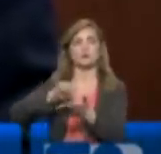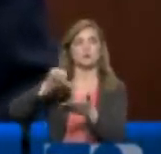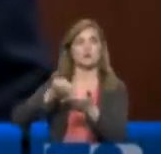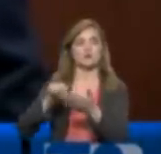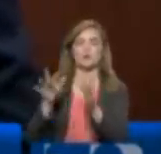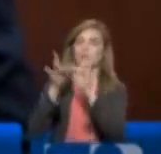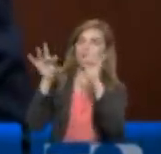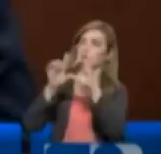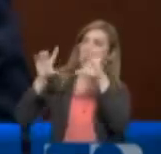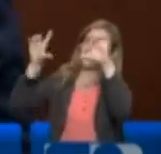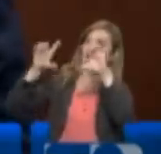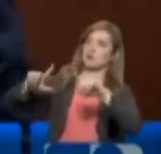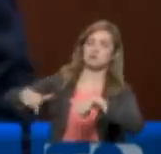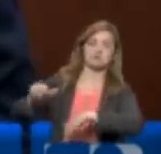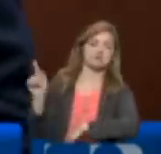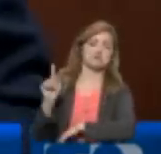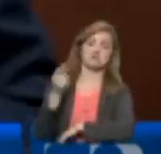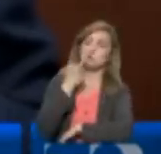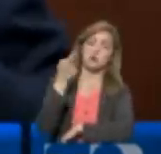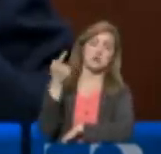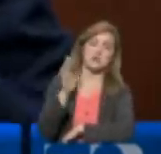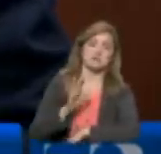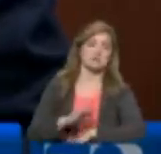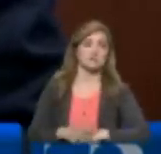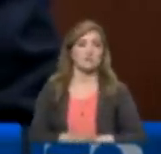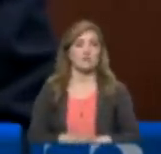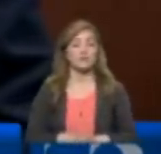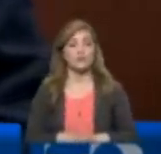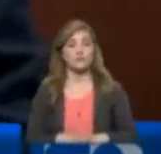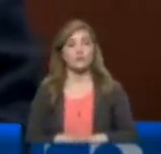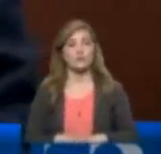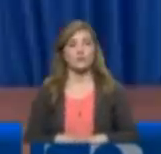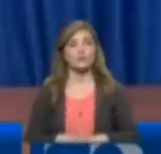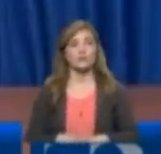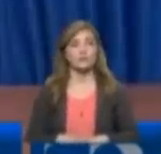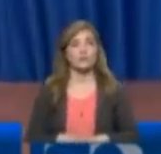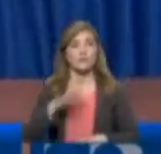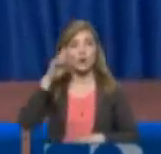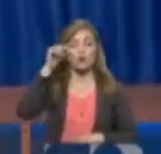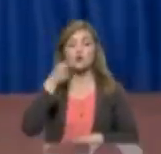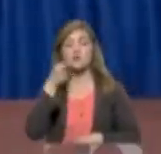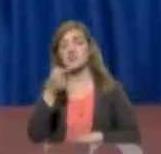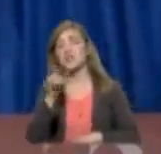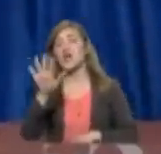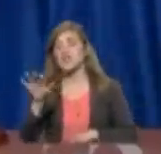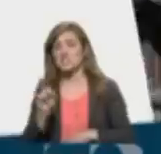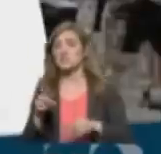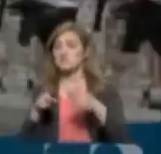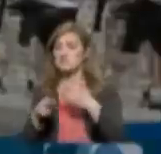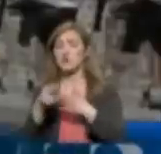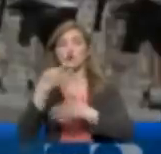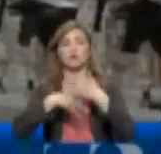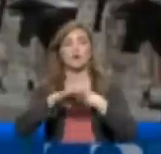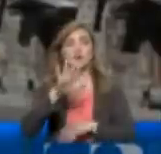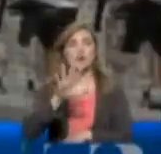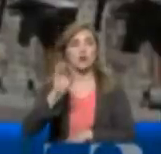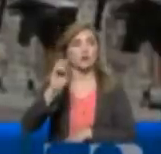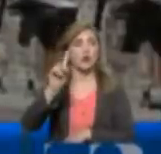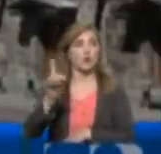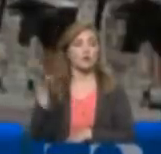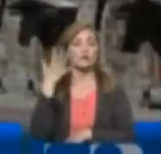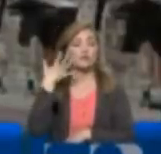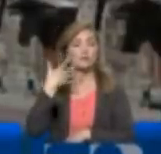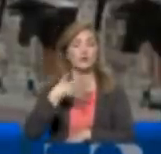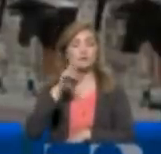que dicen otra obra de lenin simplemente se hace una mención al gobierno de todos según a gusto el gobierno inaugurado 501 obras desde el